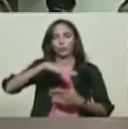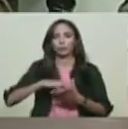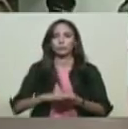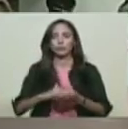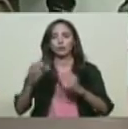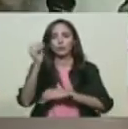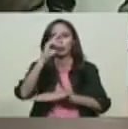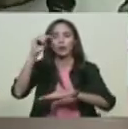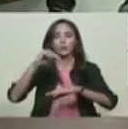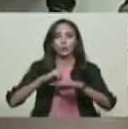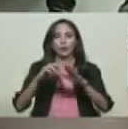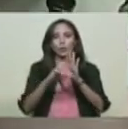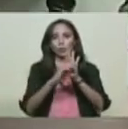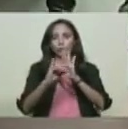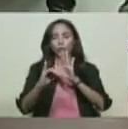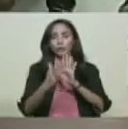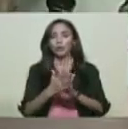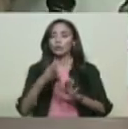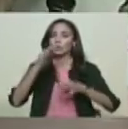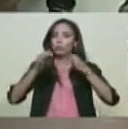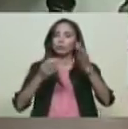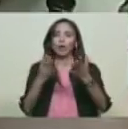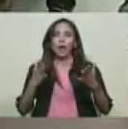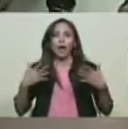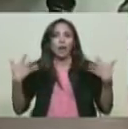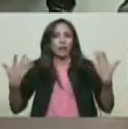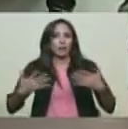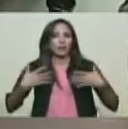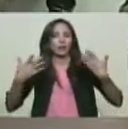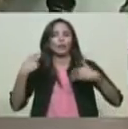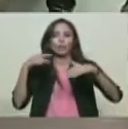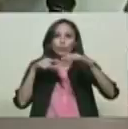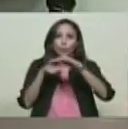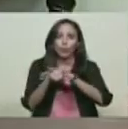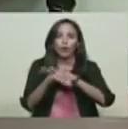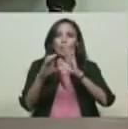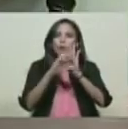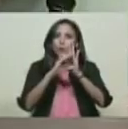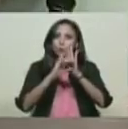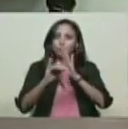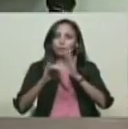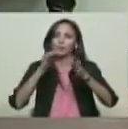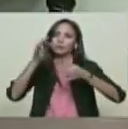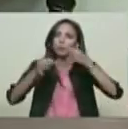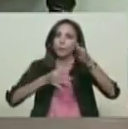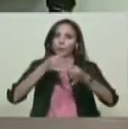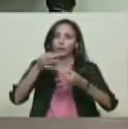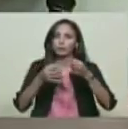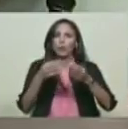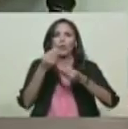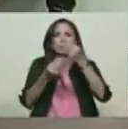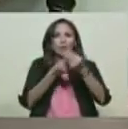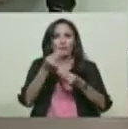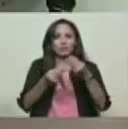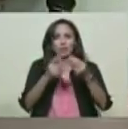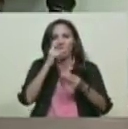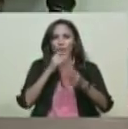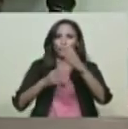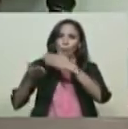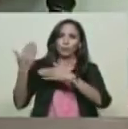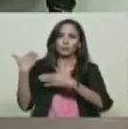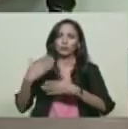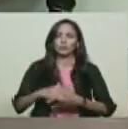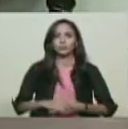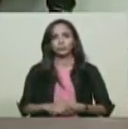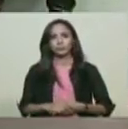Nacional Constituyente. Declaro mi felicidad de ir ante una constituyente a rendir cuenta a nombre de un gobierno y